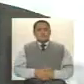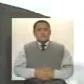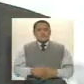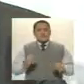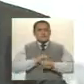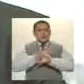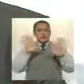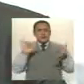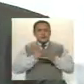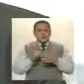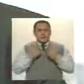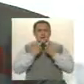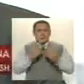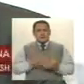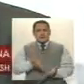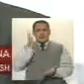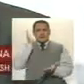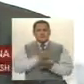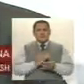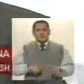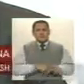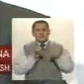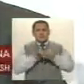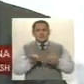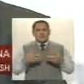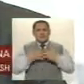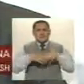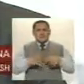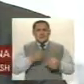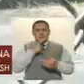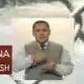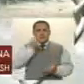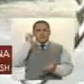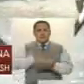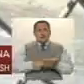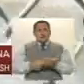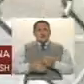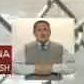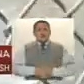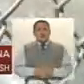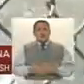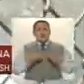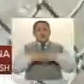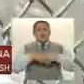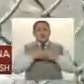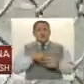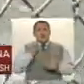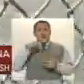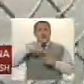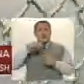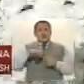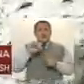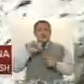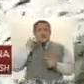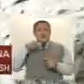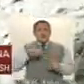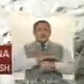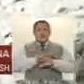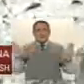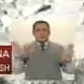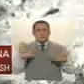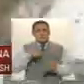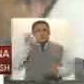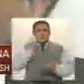queda claro que frente a las infracciones, la empresa será multada. La empresa minera Antamina será multada y no hay